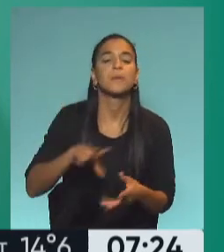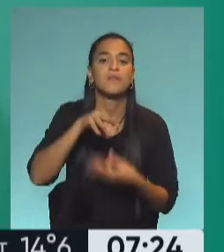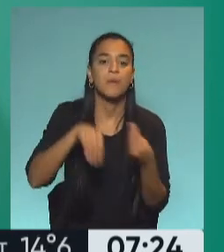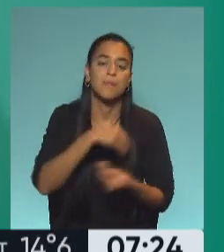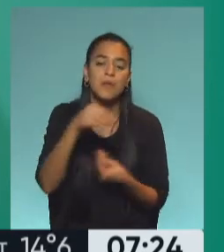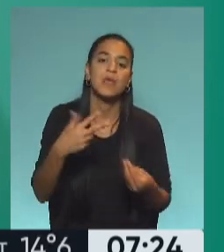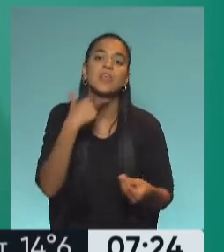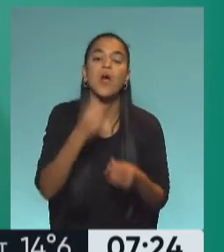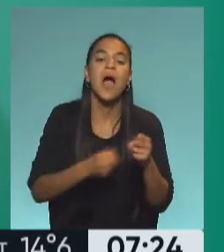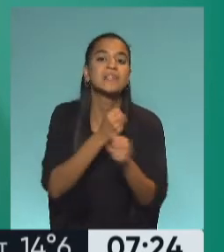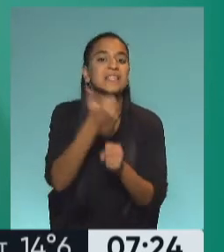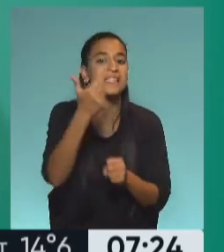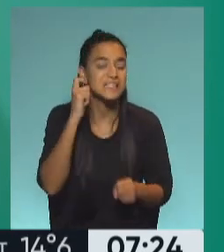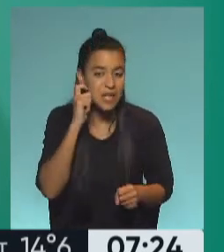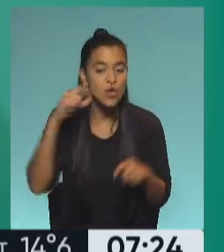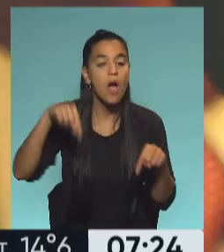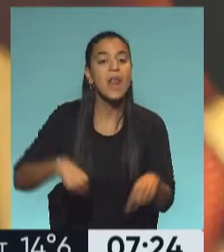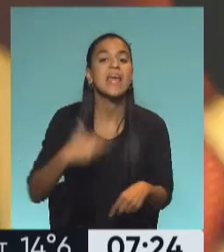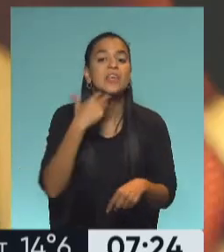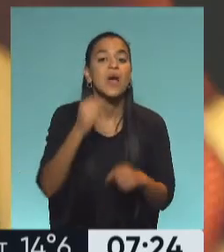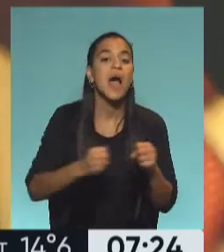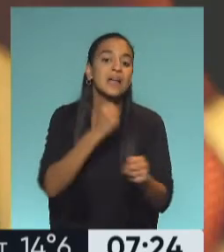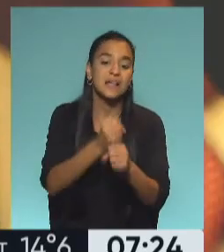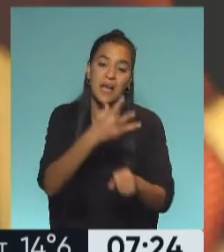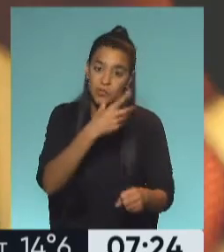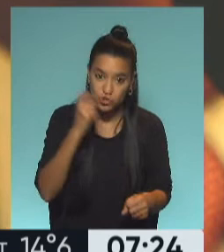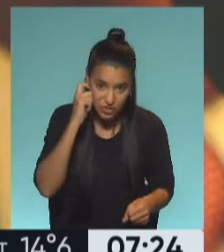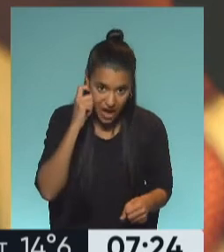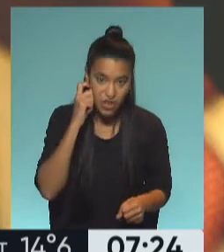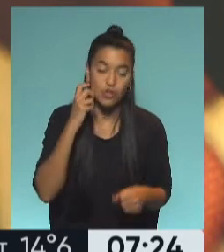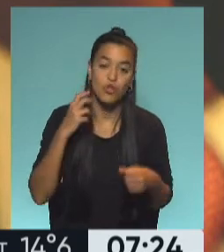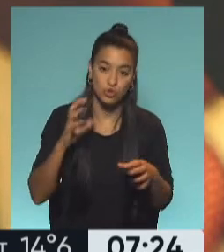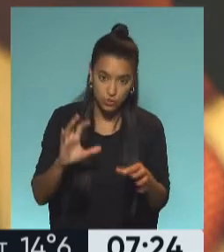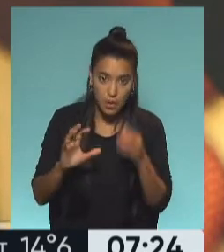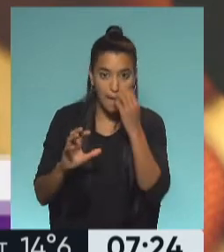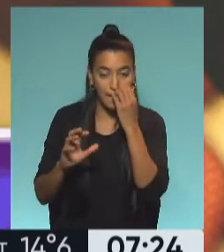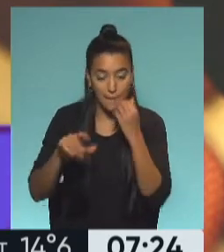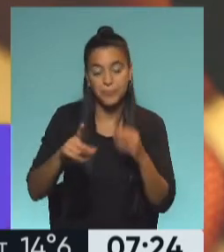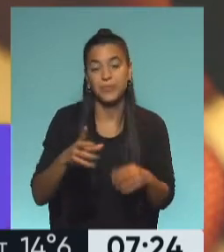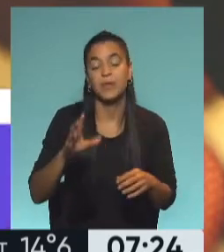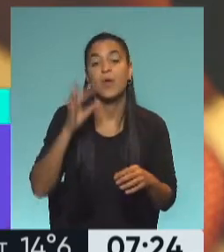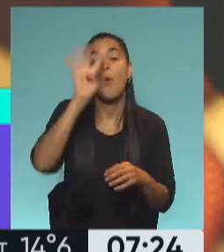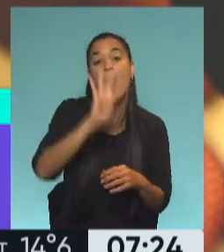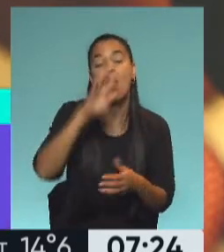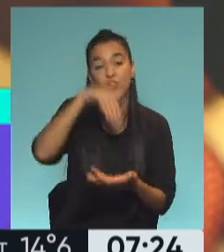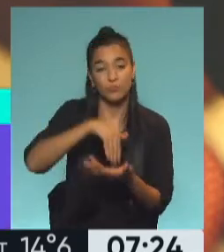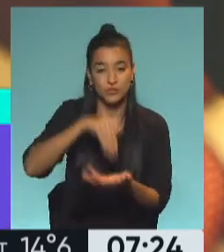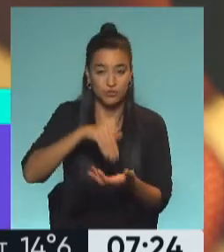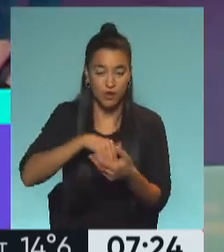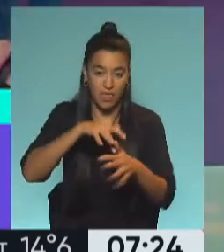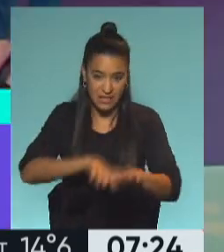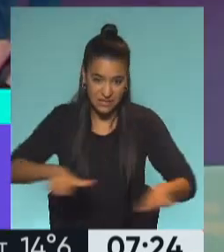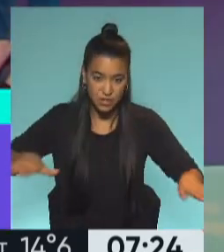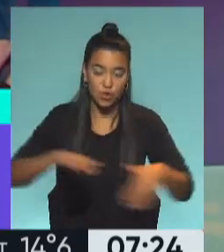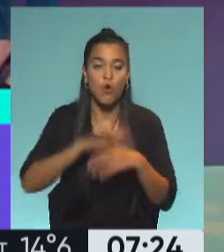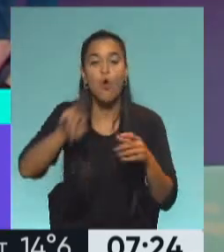con hijos de hasta 6 años y ahora es con hijos hasta 14 años. Es decir, va a llegar a 4 millones de chicos. Recorremos